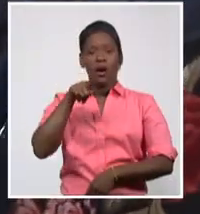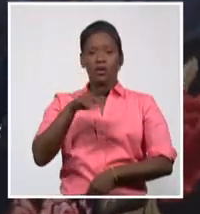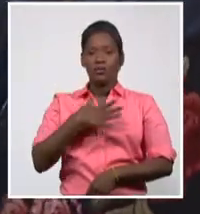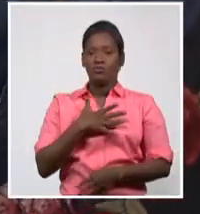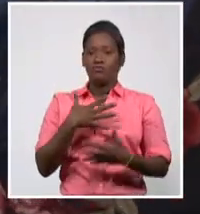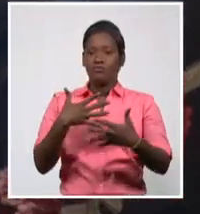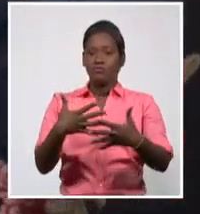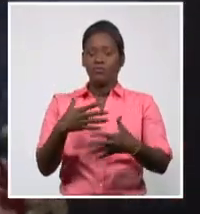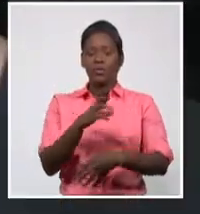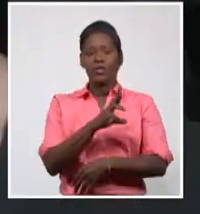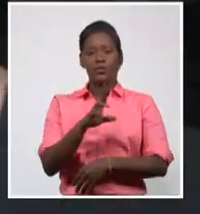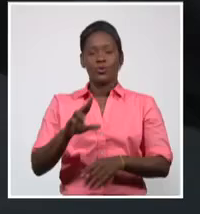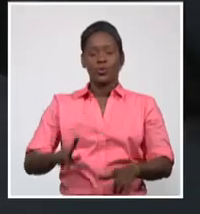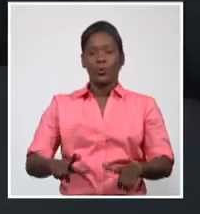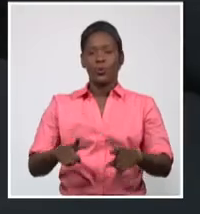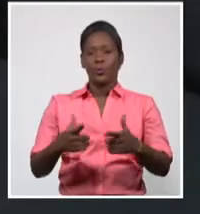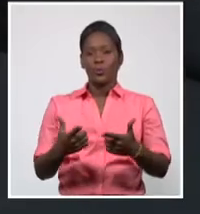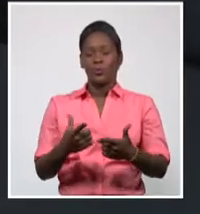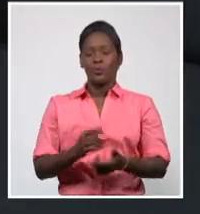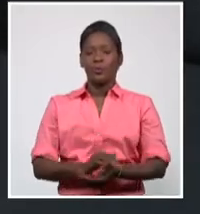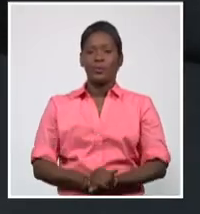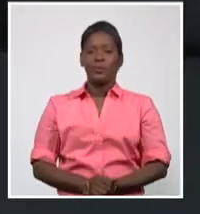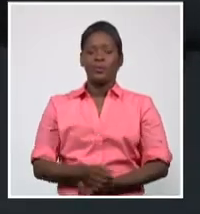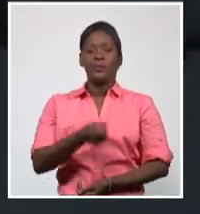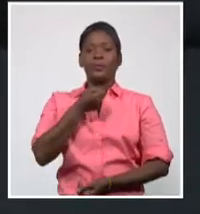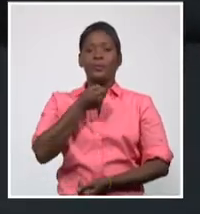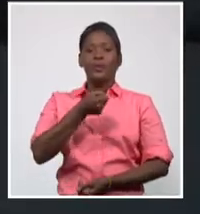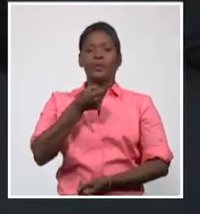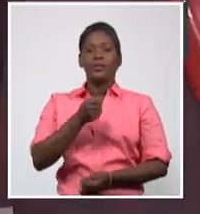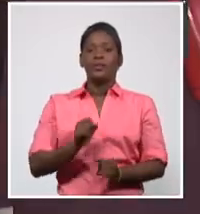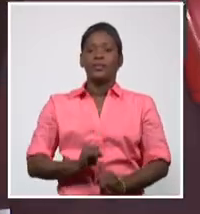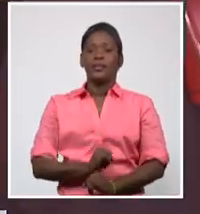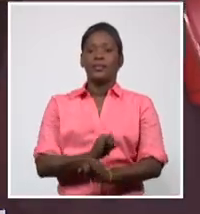dentro de la revolución. Yuselin Suárez Ogando, Sistema Informativo de la Televisión.